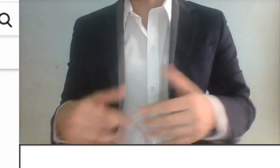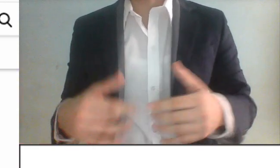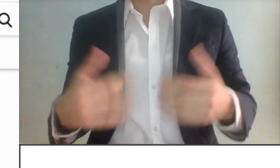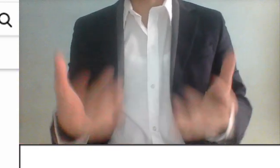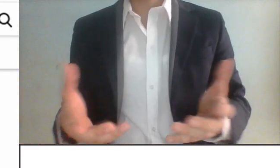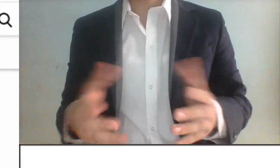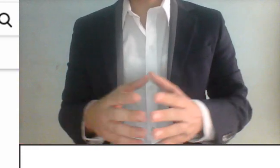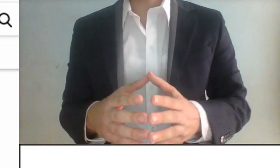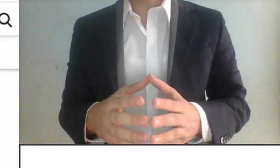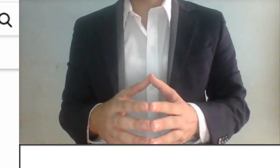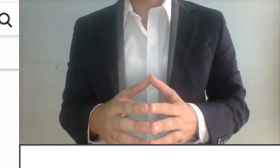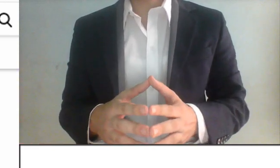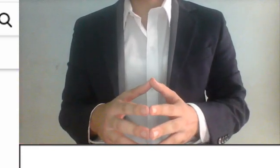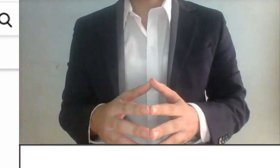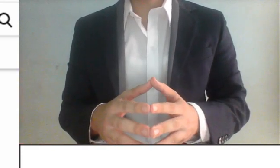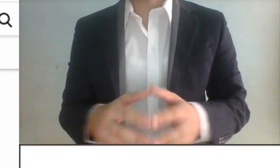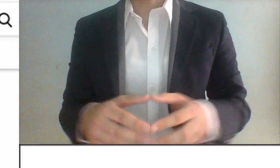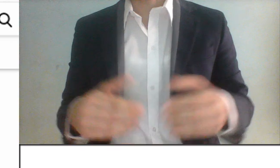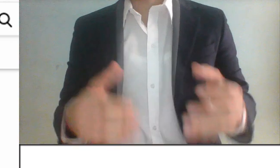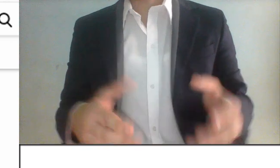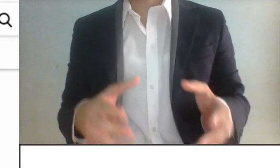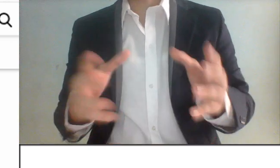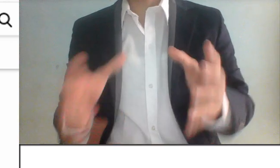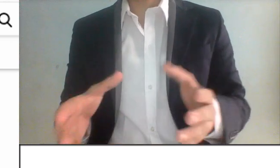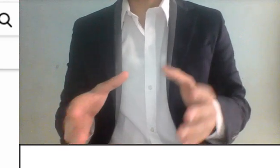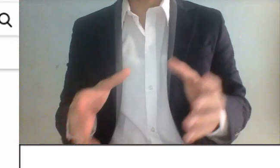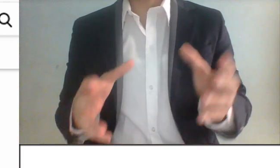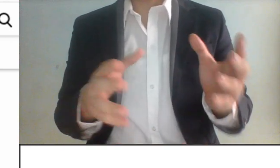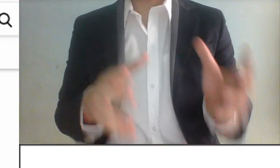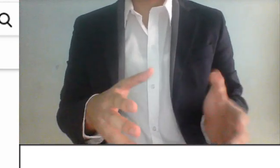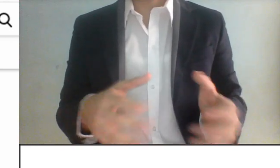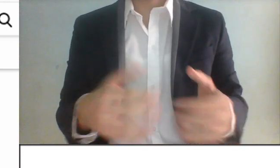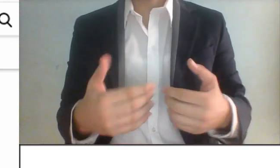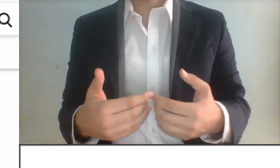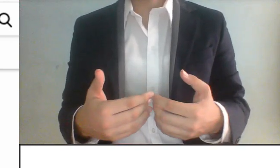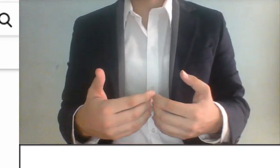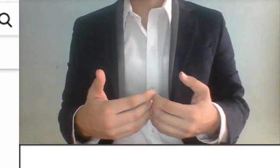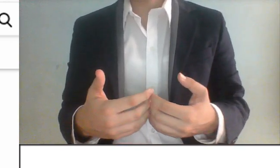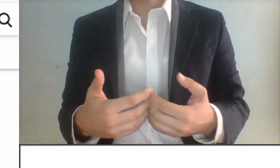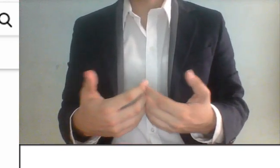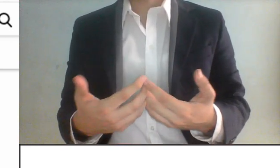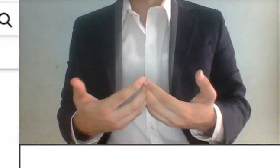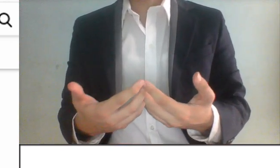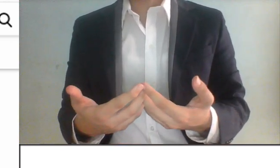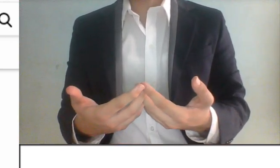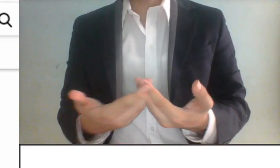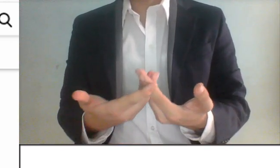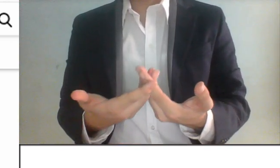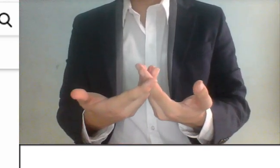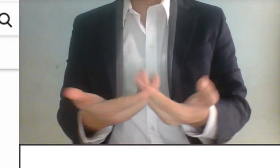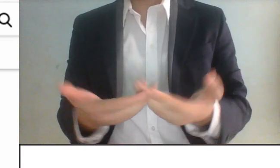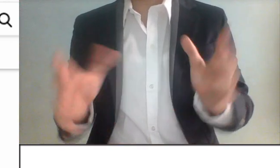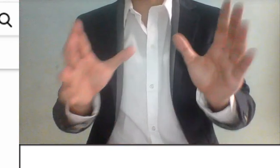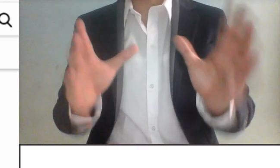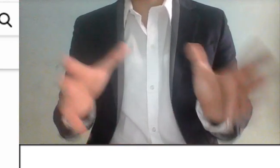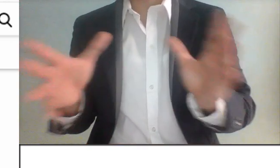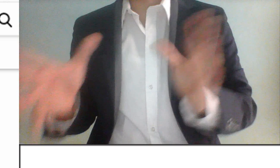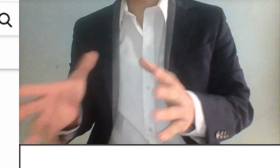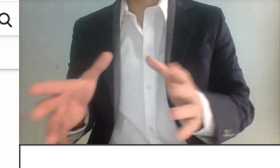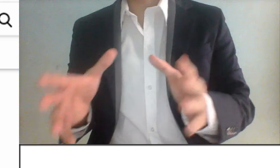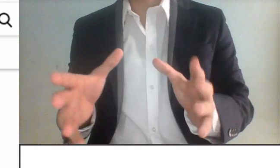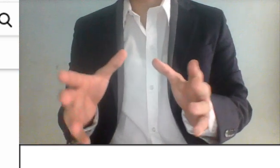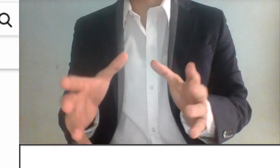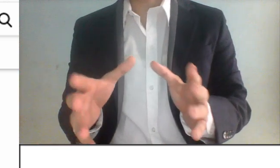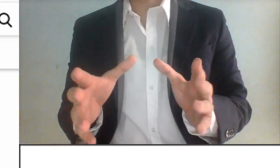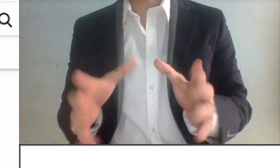ahí es donde se tiene que mencionar esto e incluso hay algo que se tiene que destacar que está que es la definición